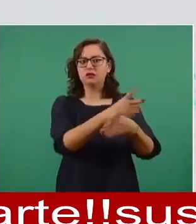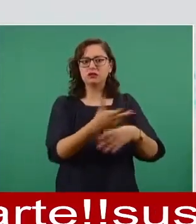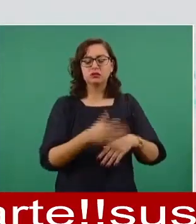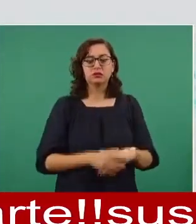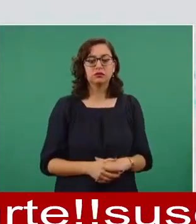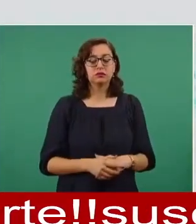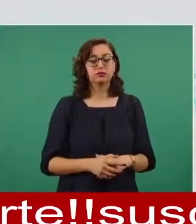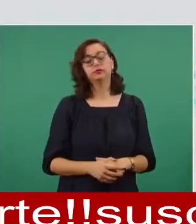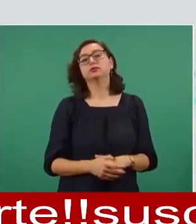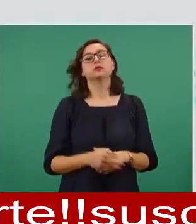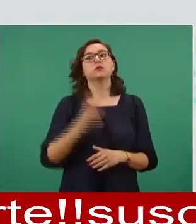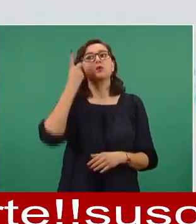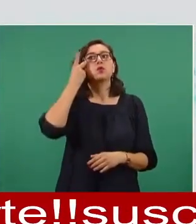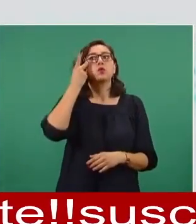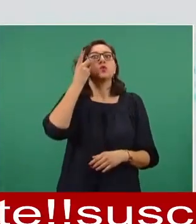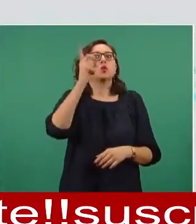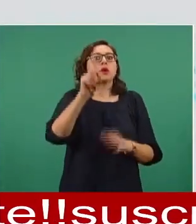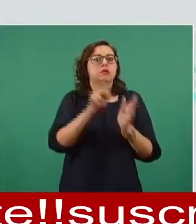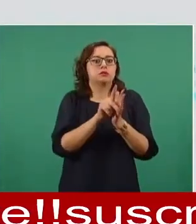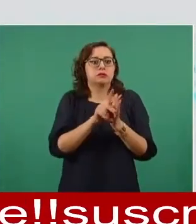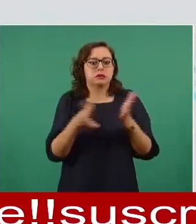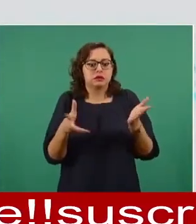los 500 mil pesos,